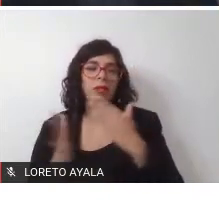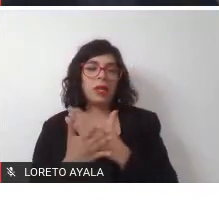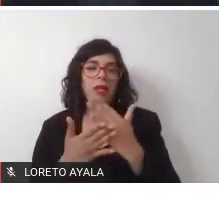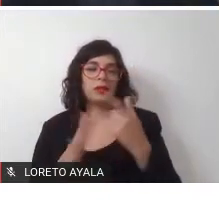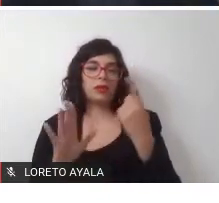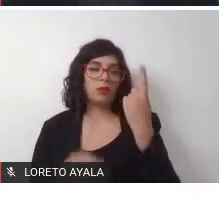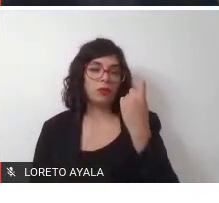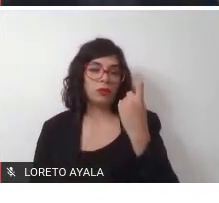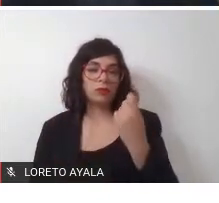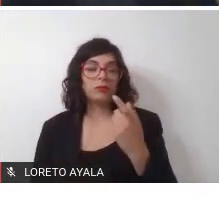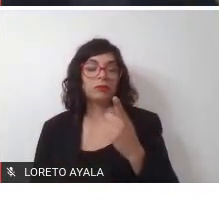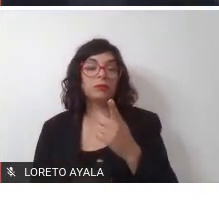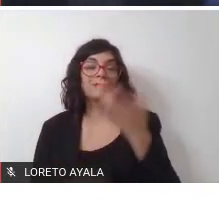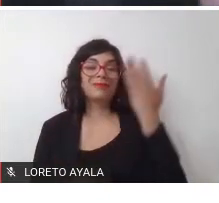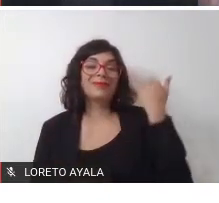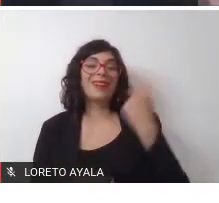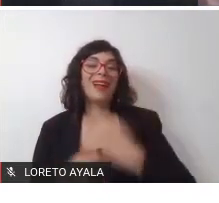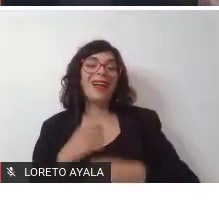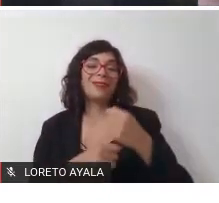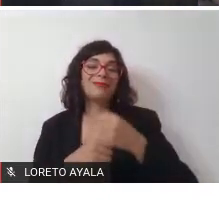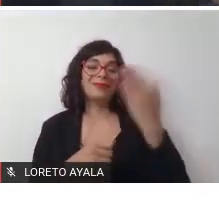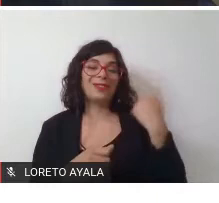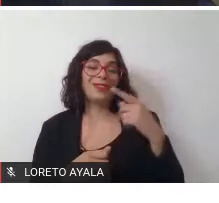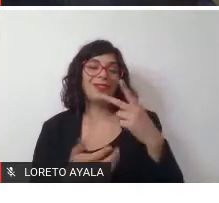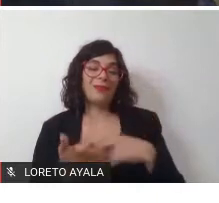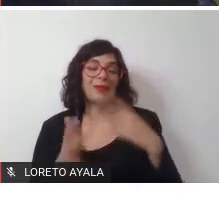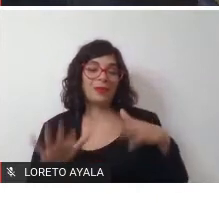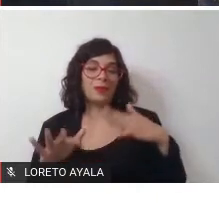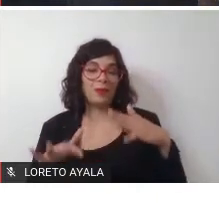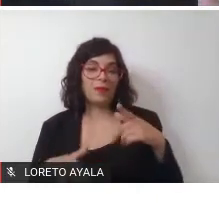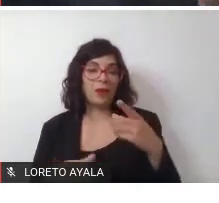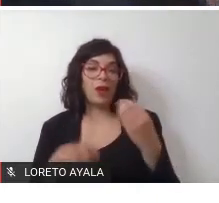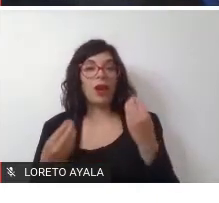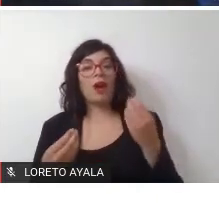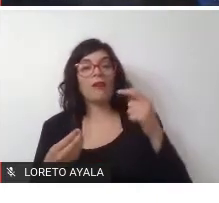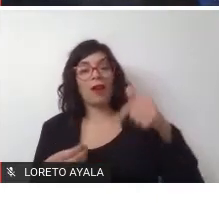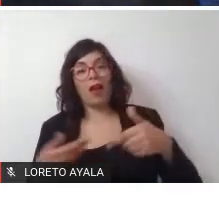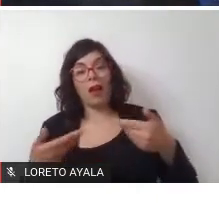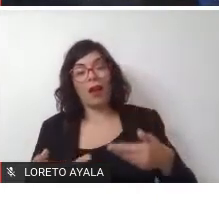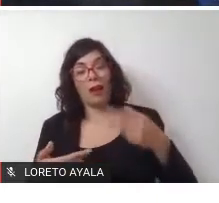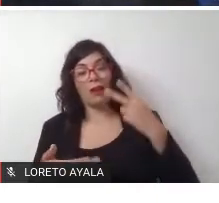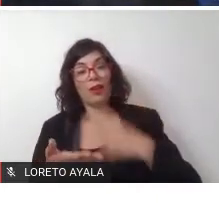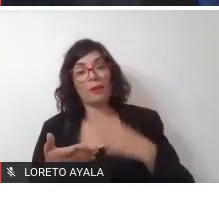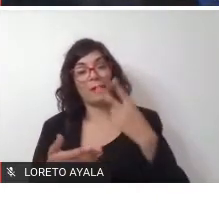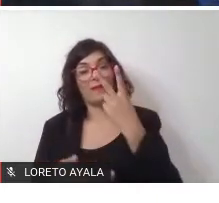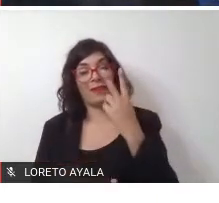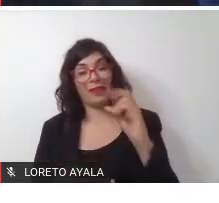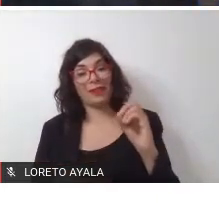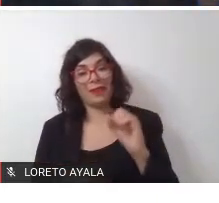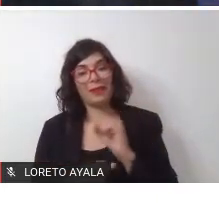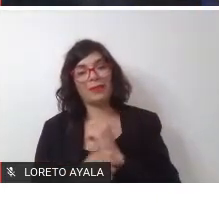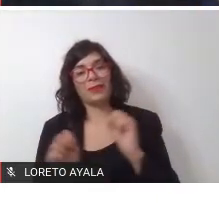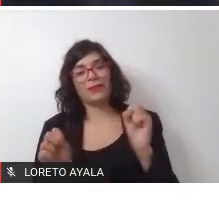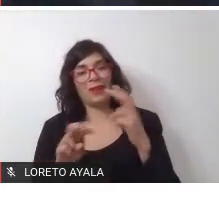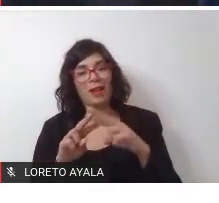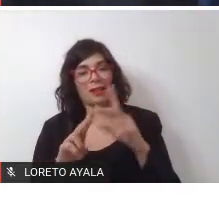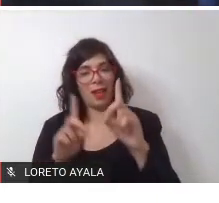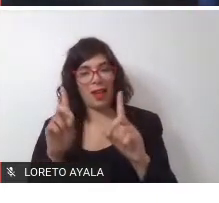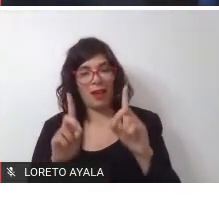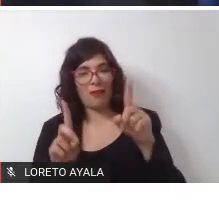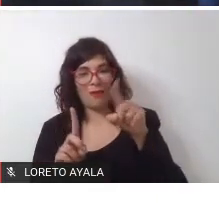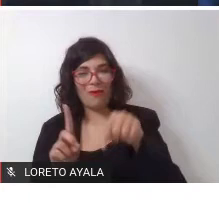del 2019. En el 2010, el 2020, obviamente que estaríamos en problema porque hay alguno de